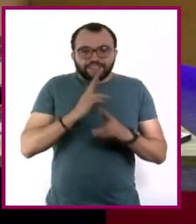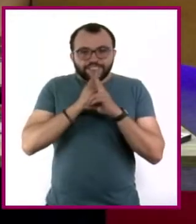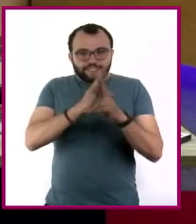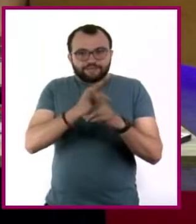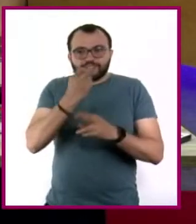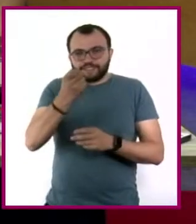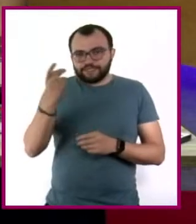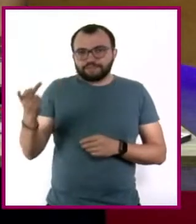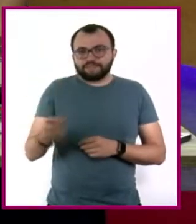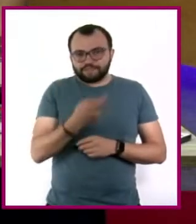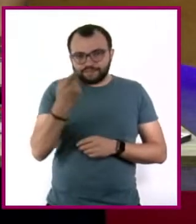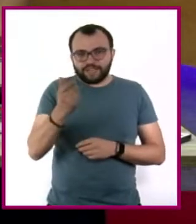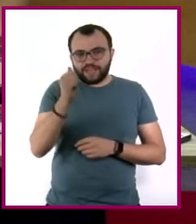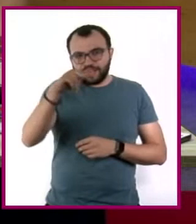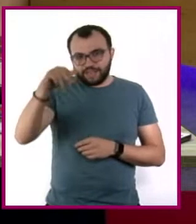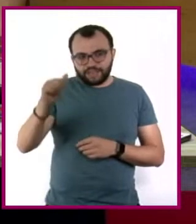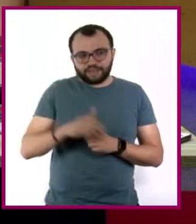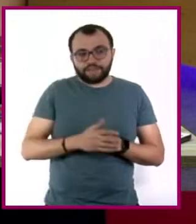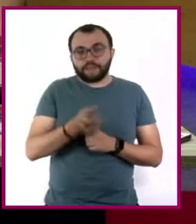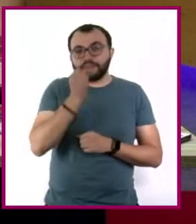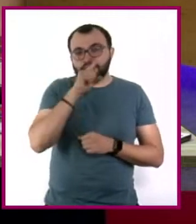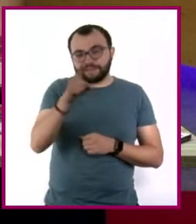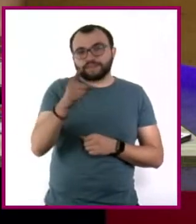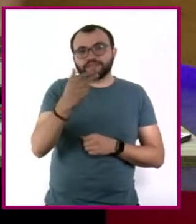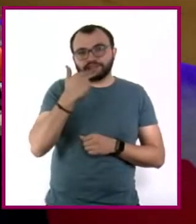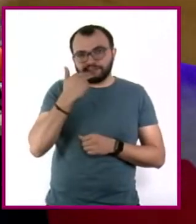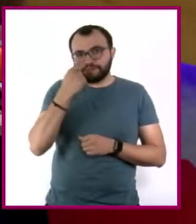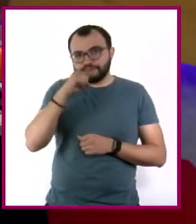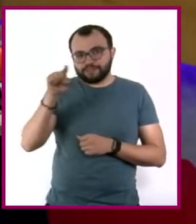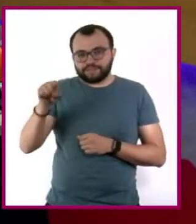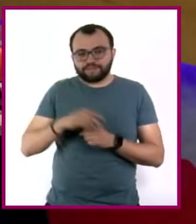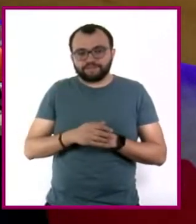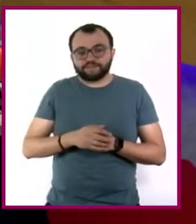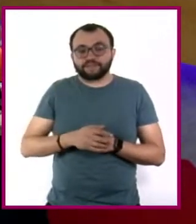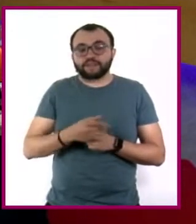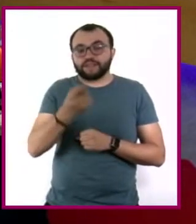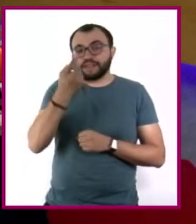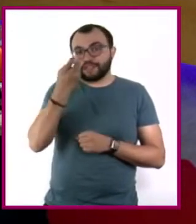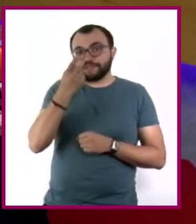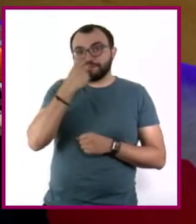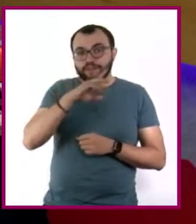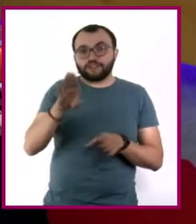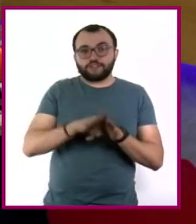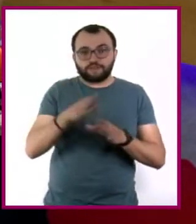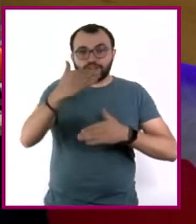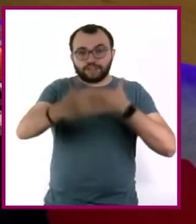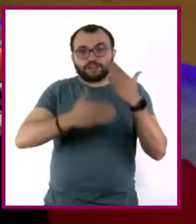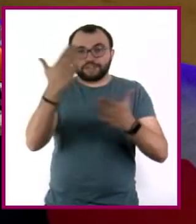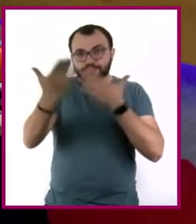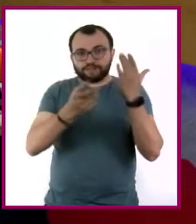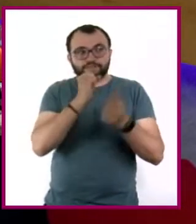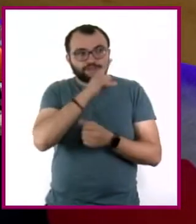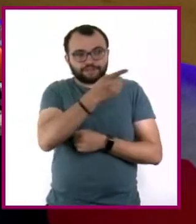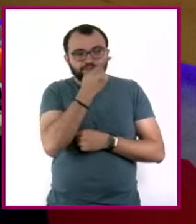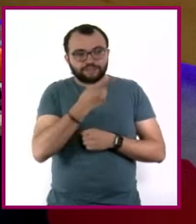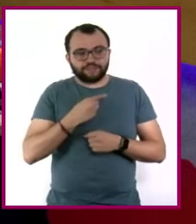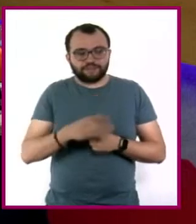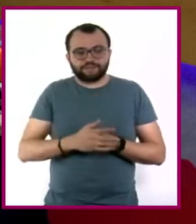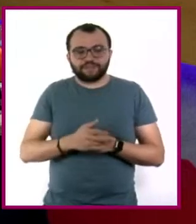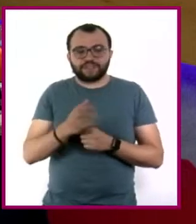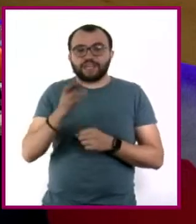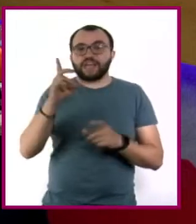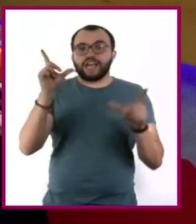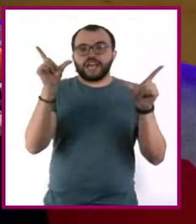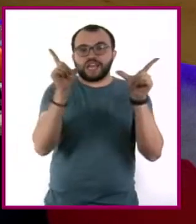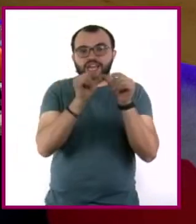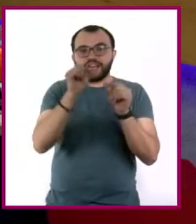pregunta de Ana y de Santiago y también te servirá a ti. Es verdad, con la super técnica avanzada para estudiar que dijiste. Sí, el